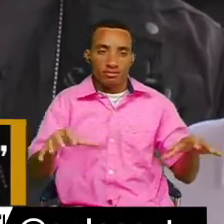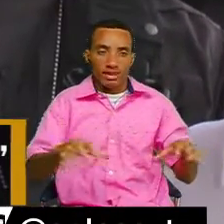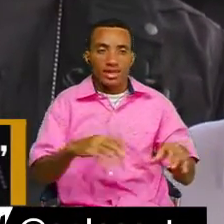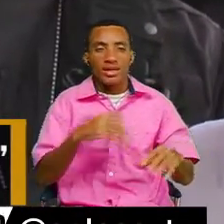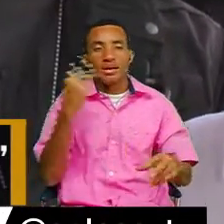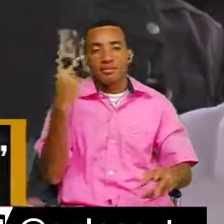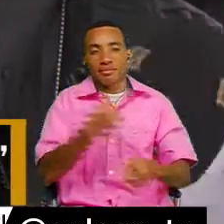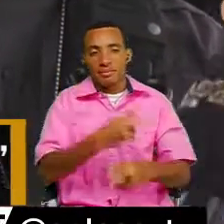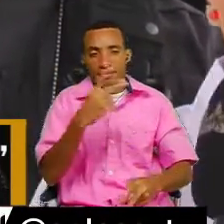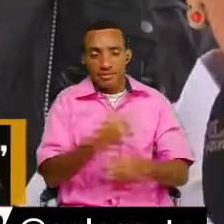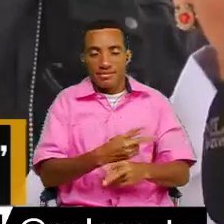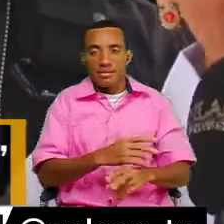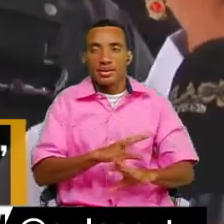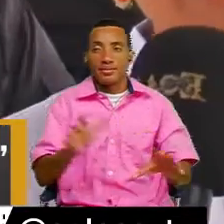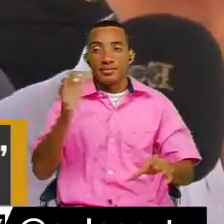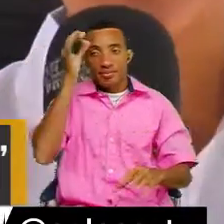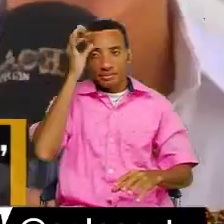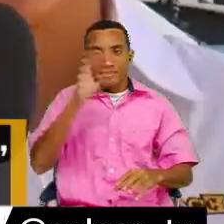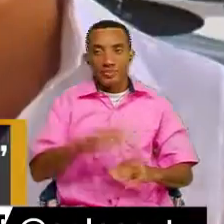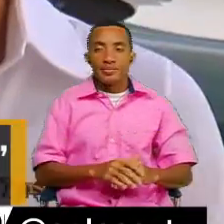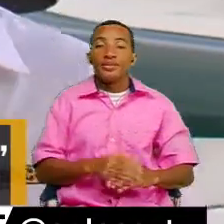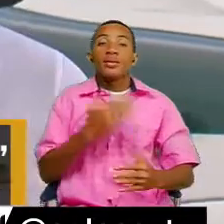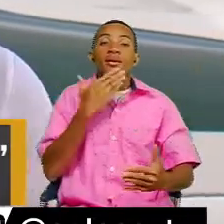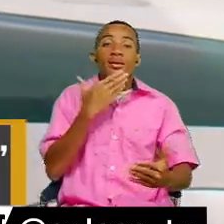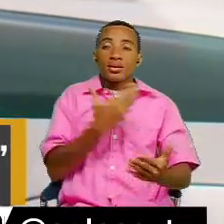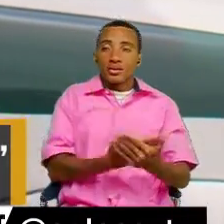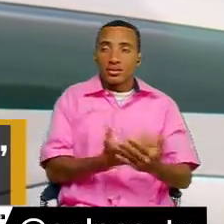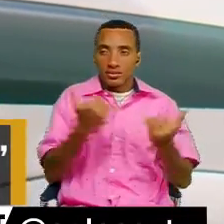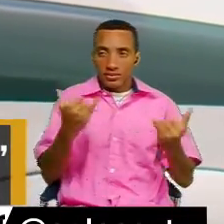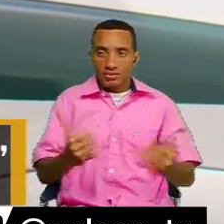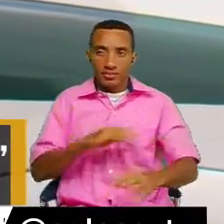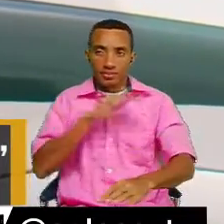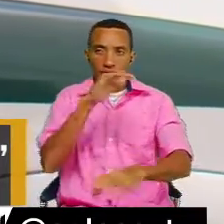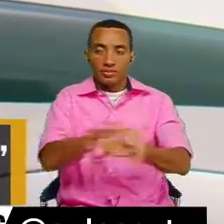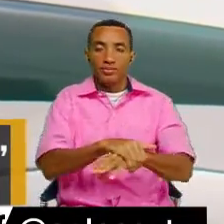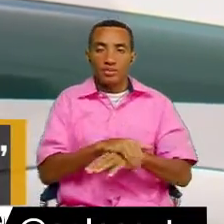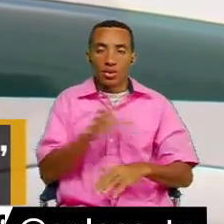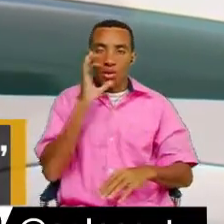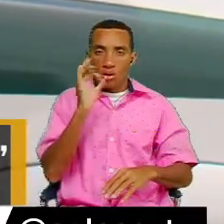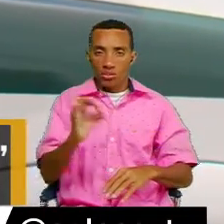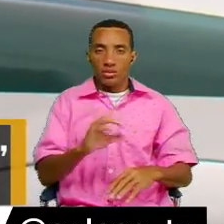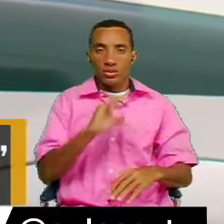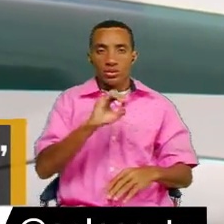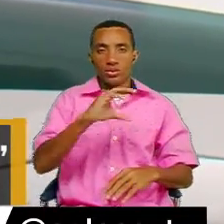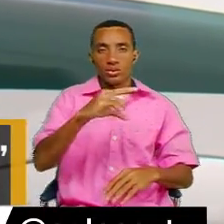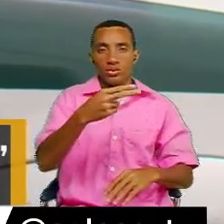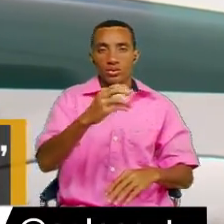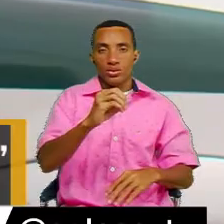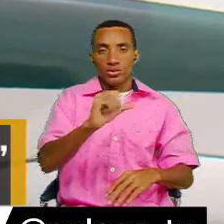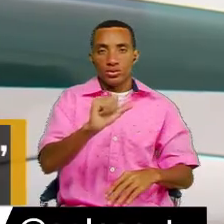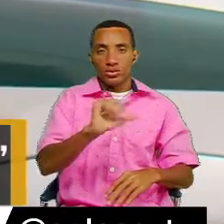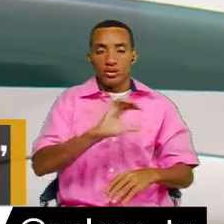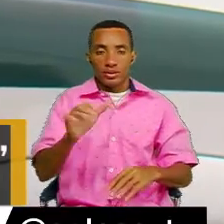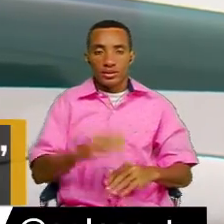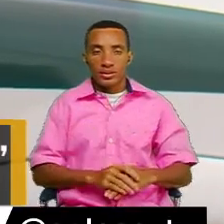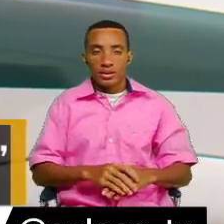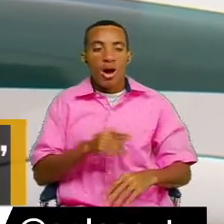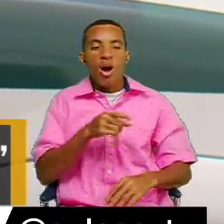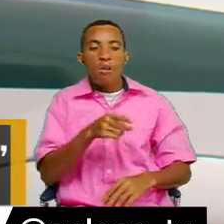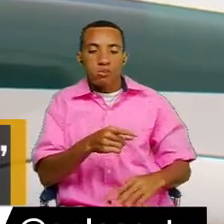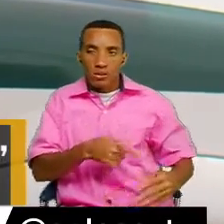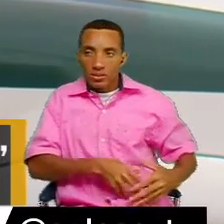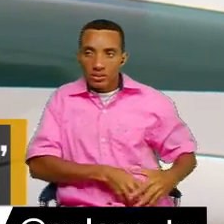haberse presentado. Gracias, coronel. Cabe mencionar que al momento de la captura a este hombre, alias Ochoa, se le fue incautado una granada de fragmentación